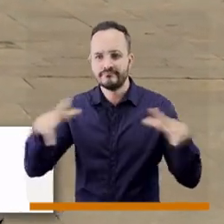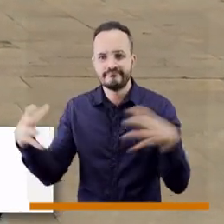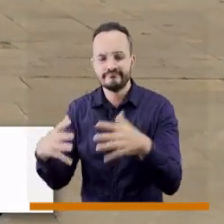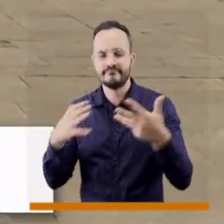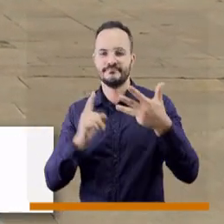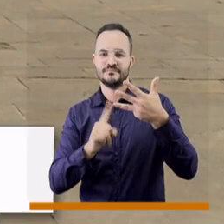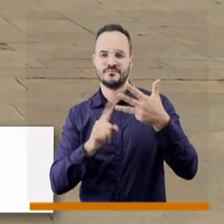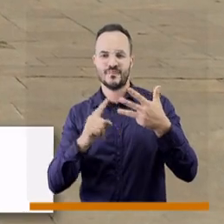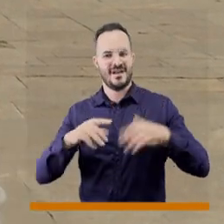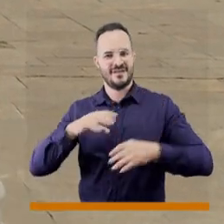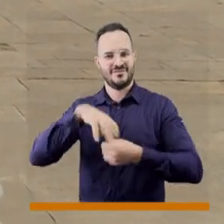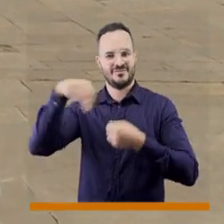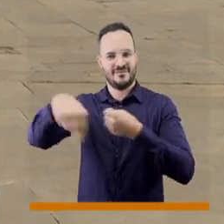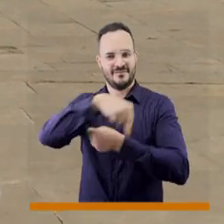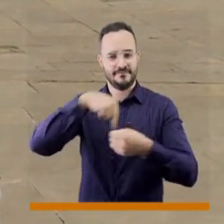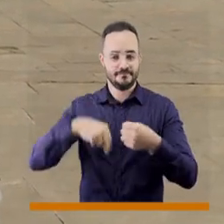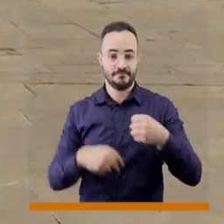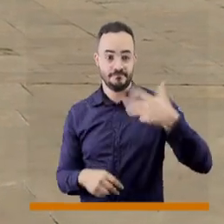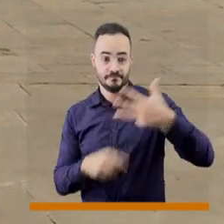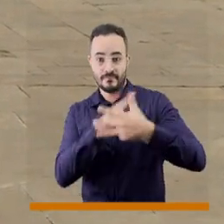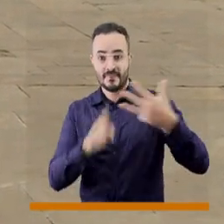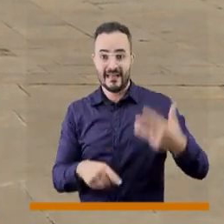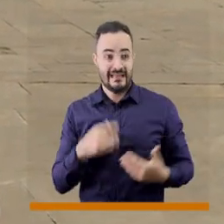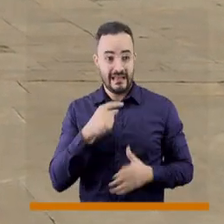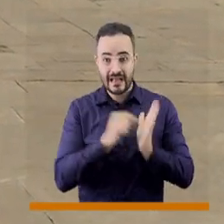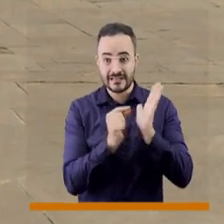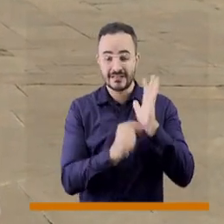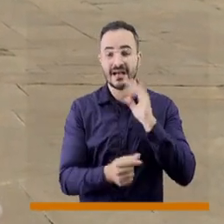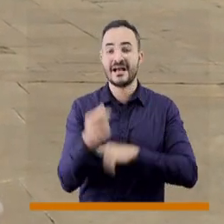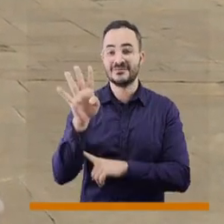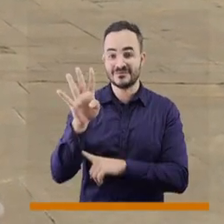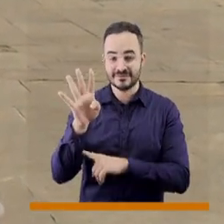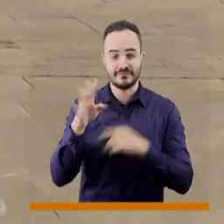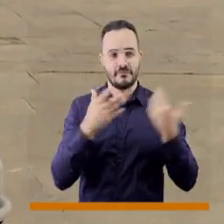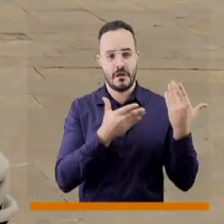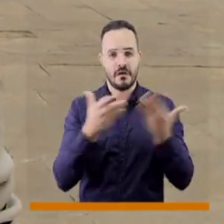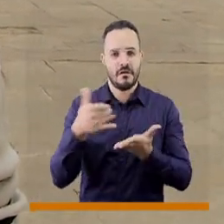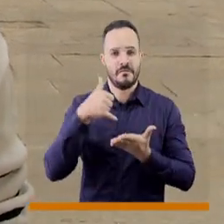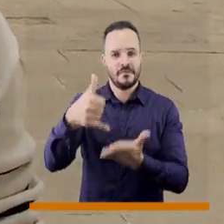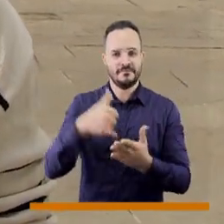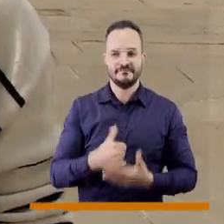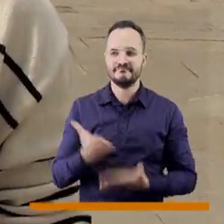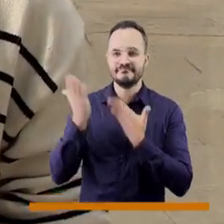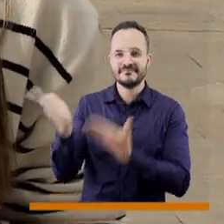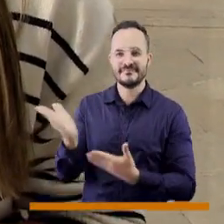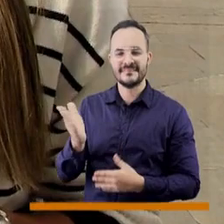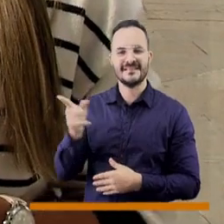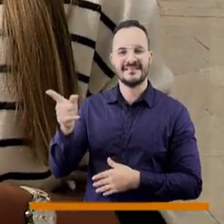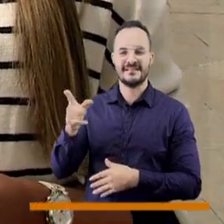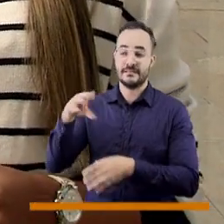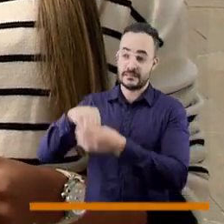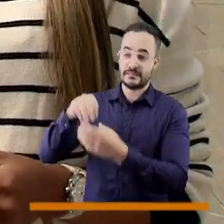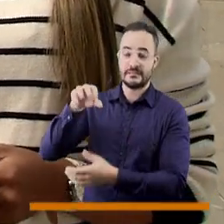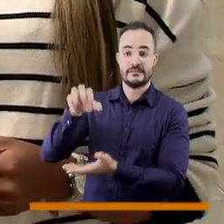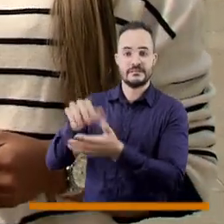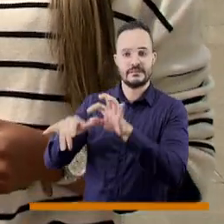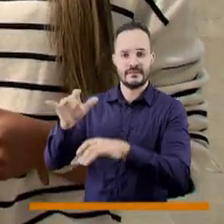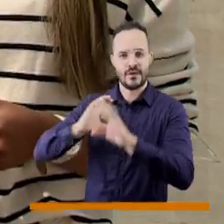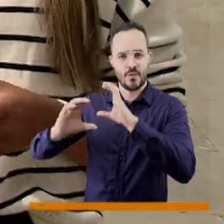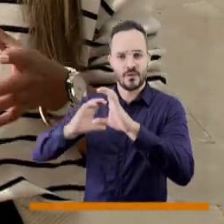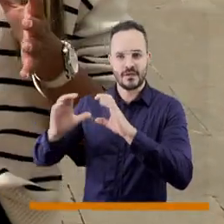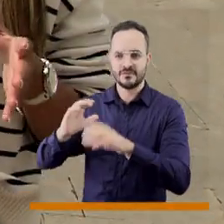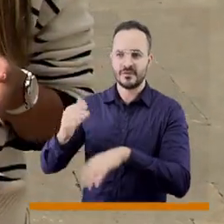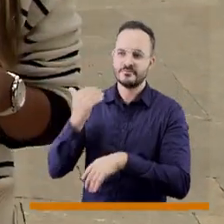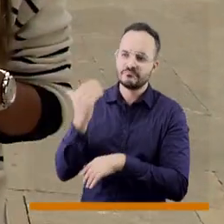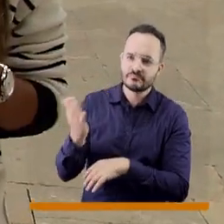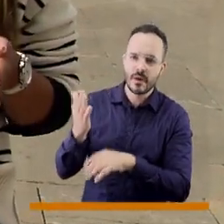ciudadano. Además, es la versión 14. Estamos con María José Pamplona, de la Secretaría de Comunicaciones del